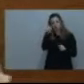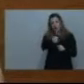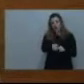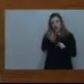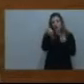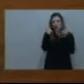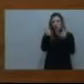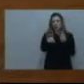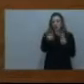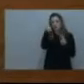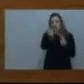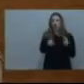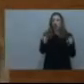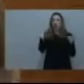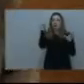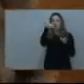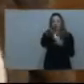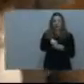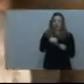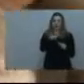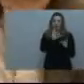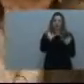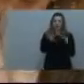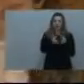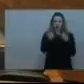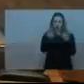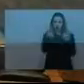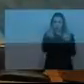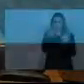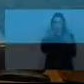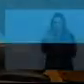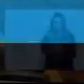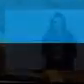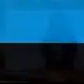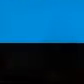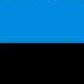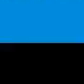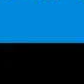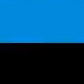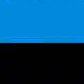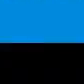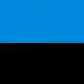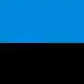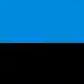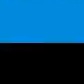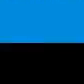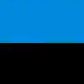implicación de toda la comunidad escolar. Gracias.